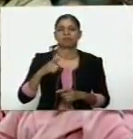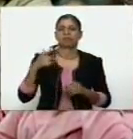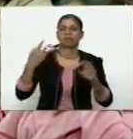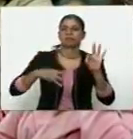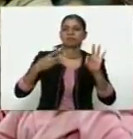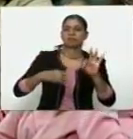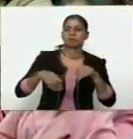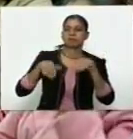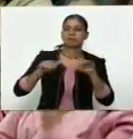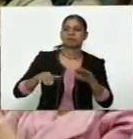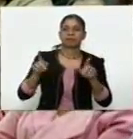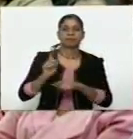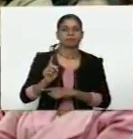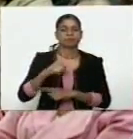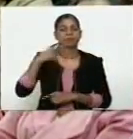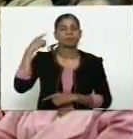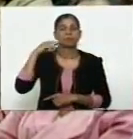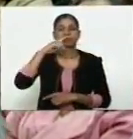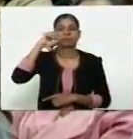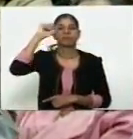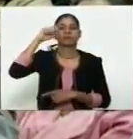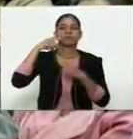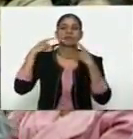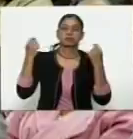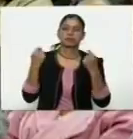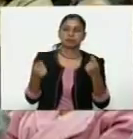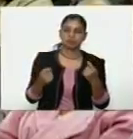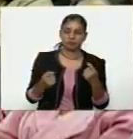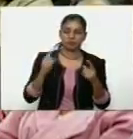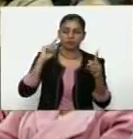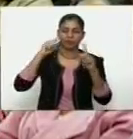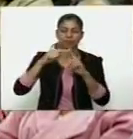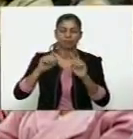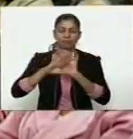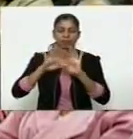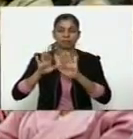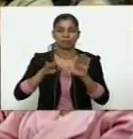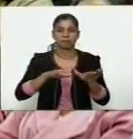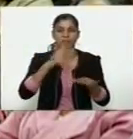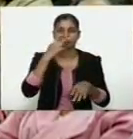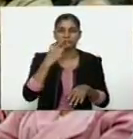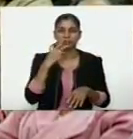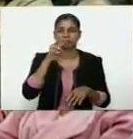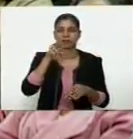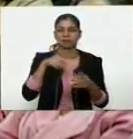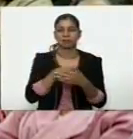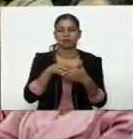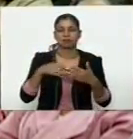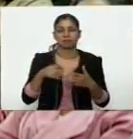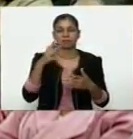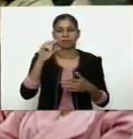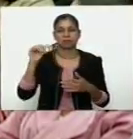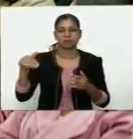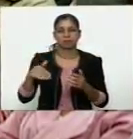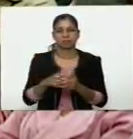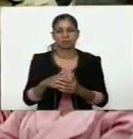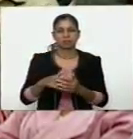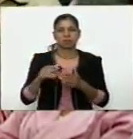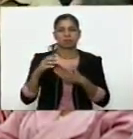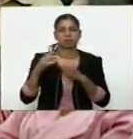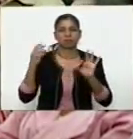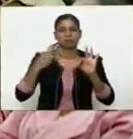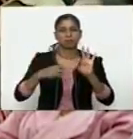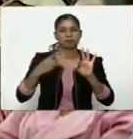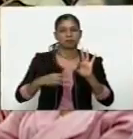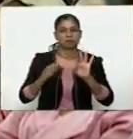El presidente Nicolás Maduro el día de ayer anunció en su visión de sentido social que 2.300.000 petros irán destinados a la gran misión Vivienda Venezuela